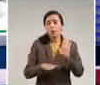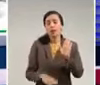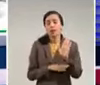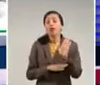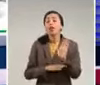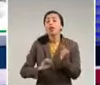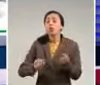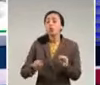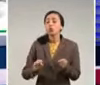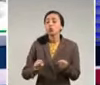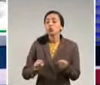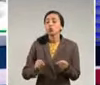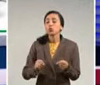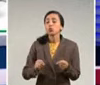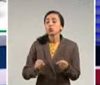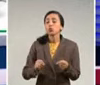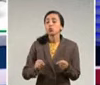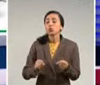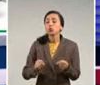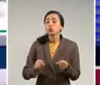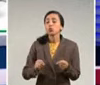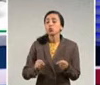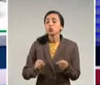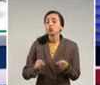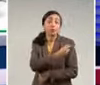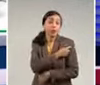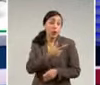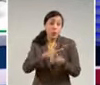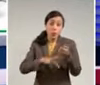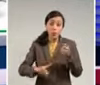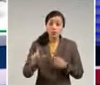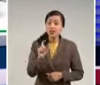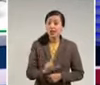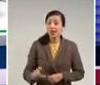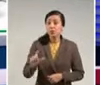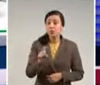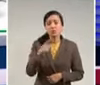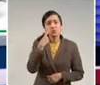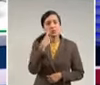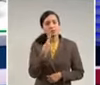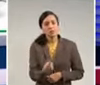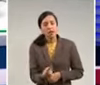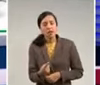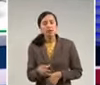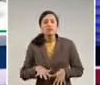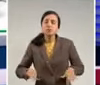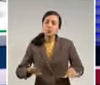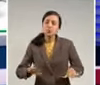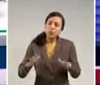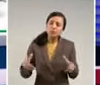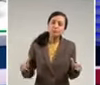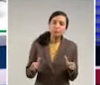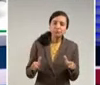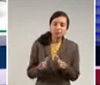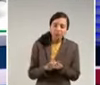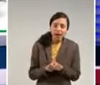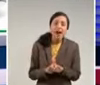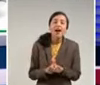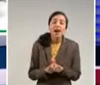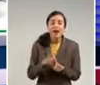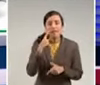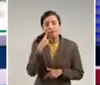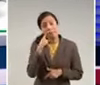y el avance en el esquema de vacunación, la provincia de Camagüey presenta una situación sanitaria favorable con una disminución de los